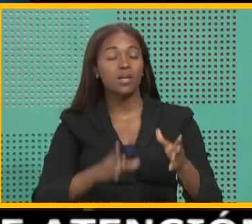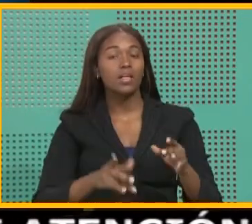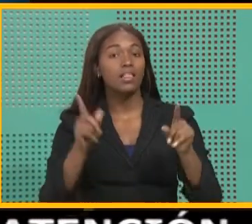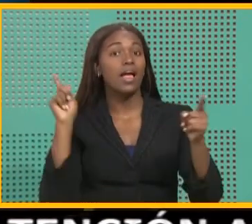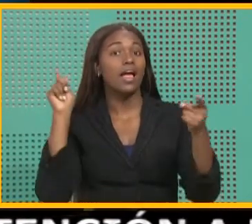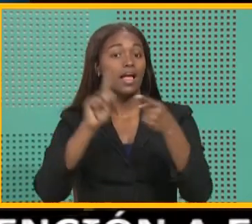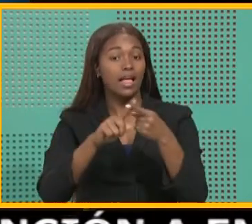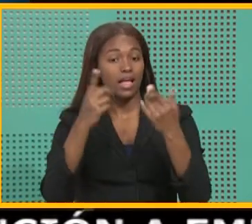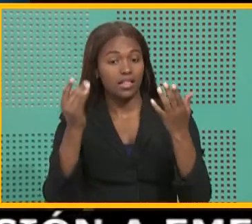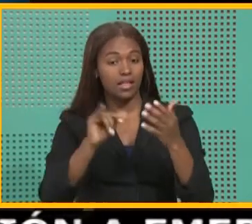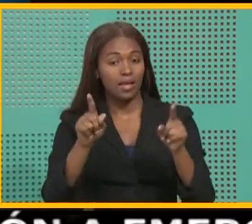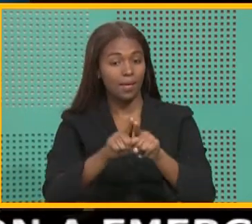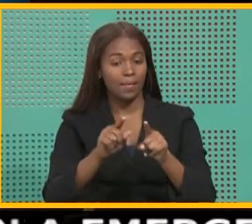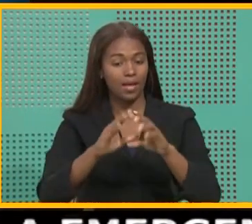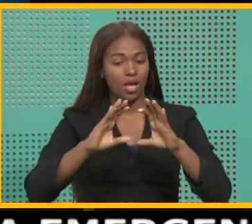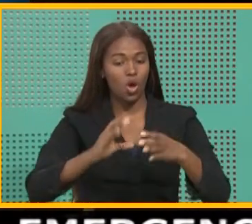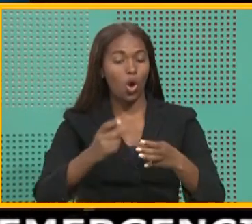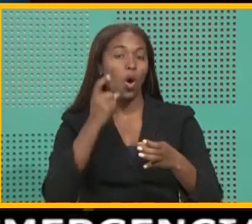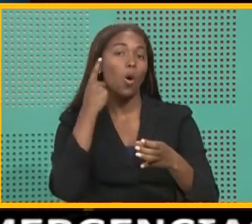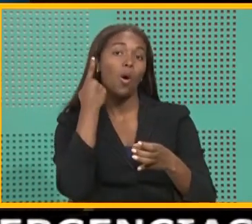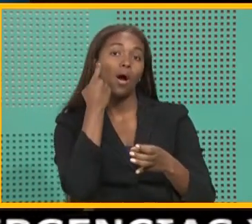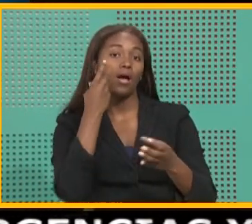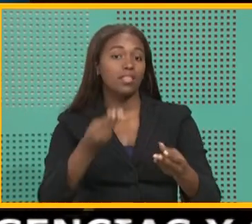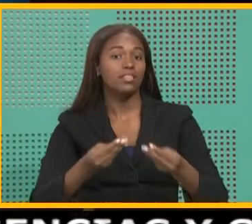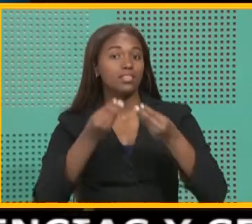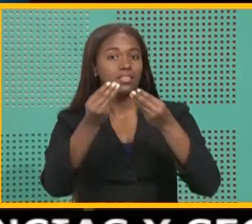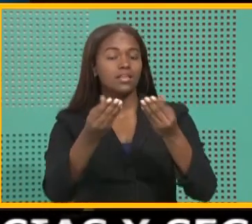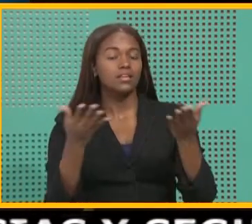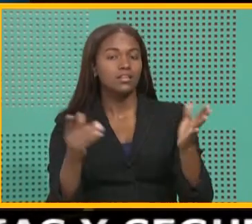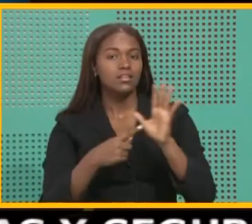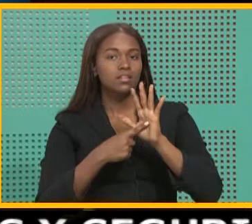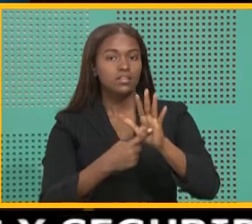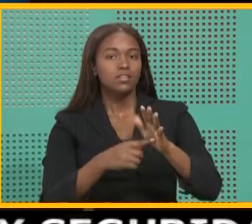hasta un grupo recién que está dando toda